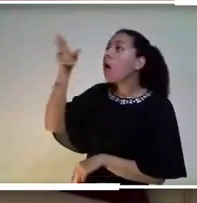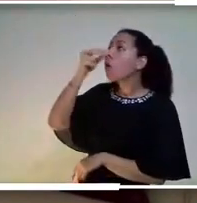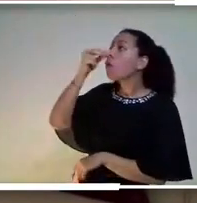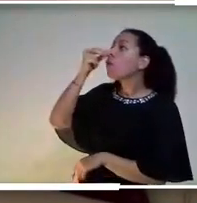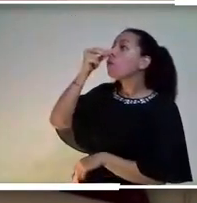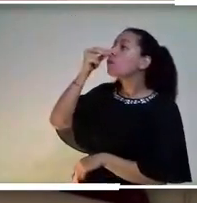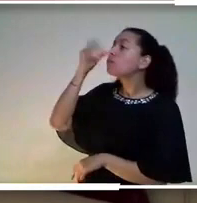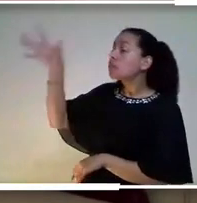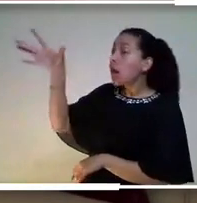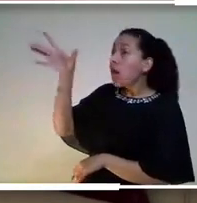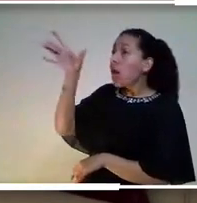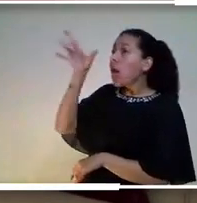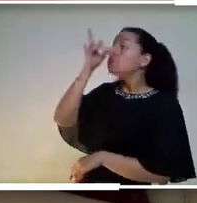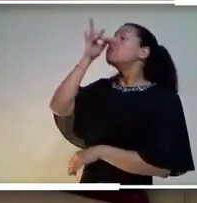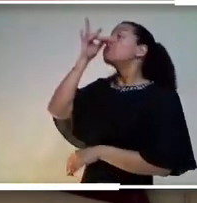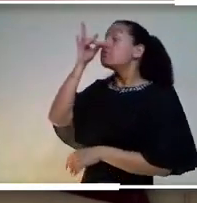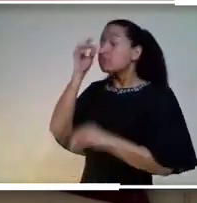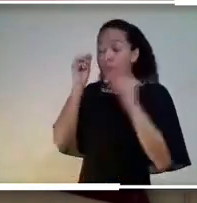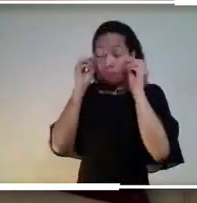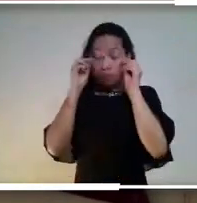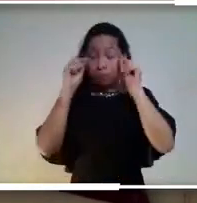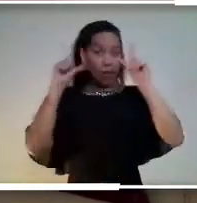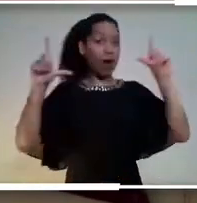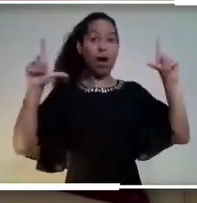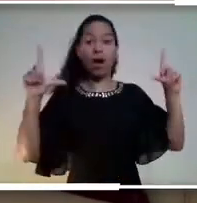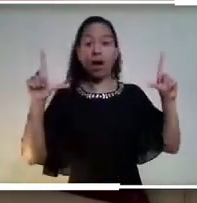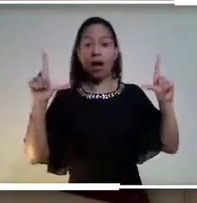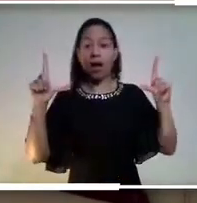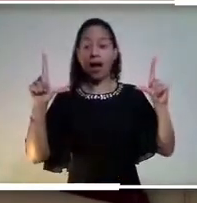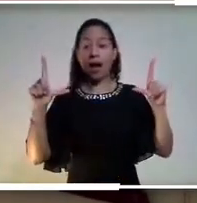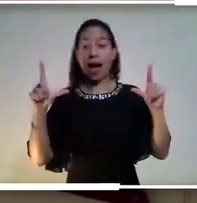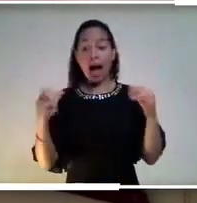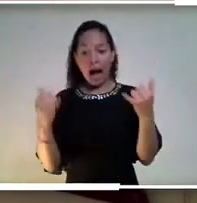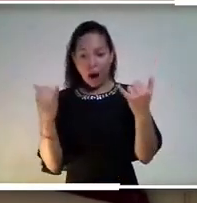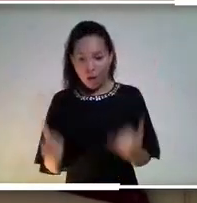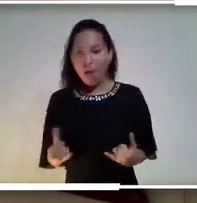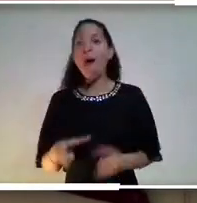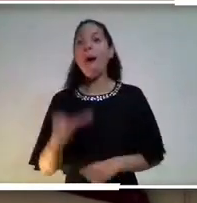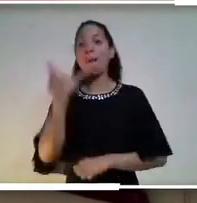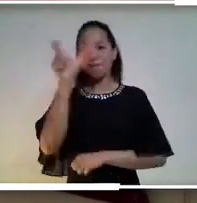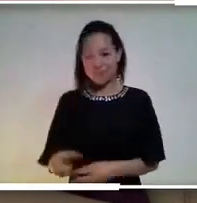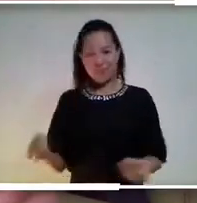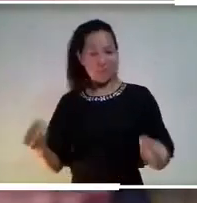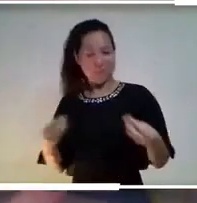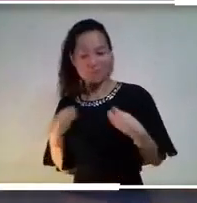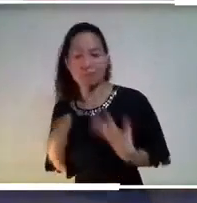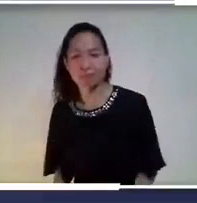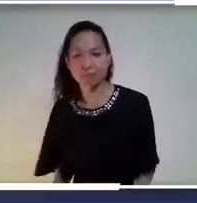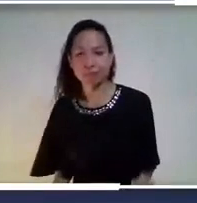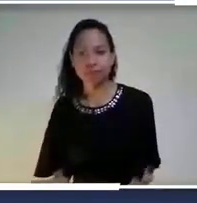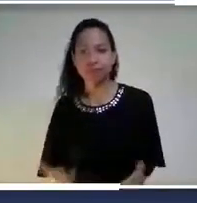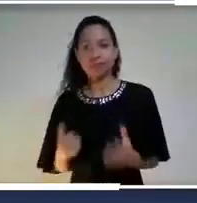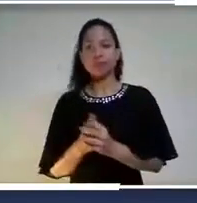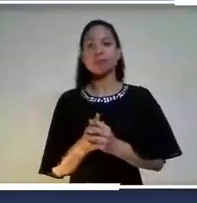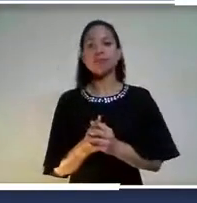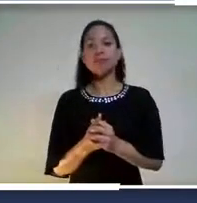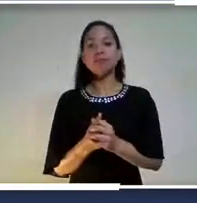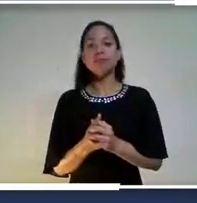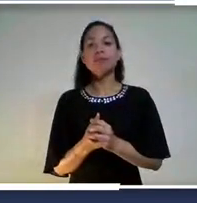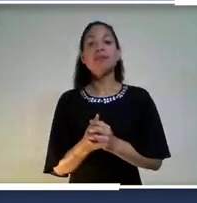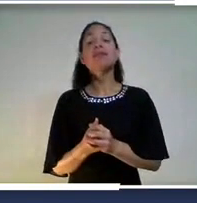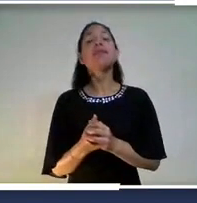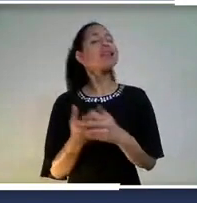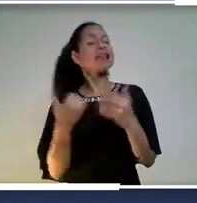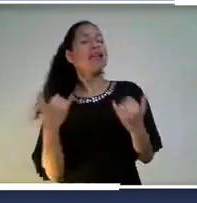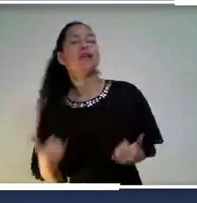un alma viviente un ser viviente o persona viviente vamos a este gráfico y vamos a repasar